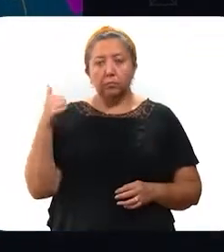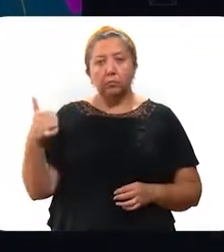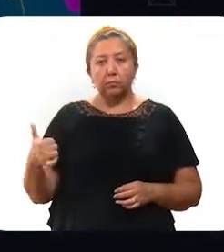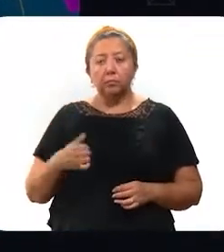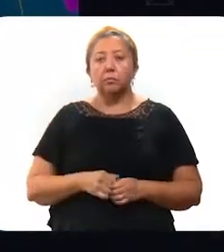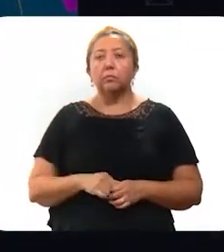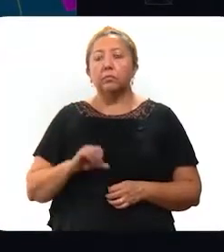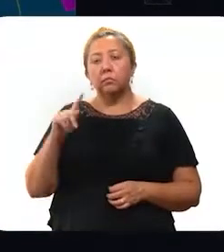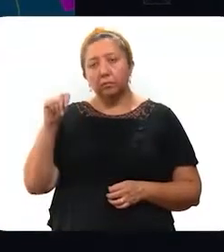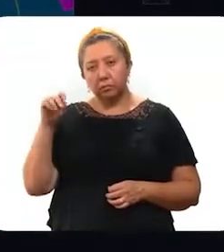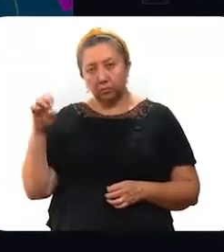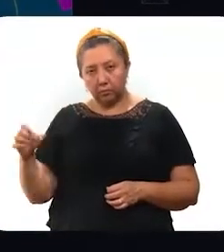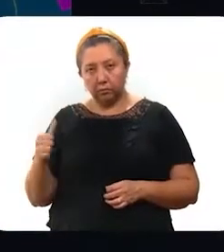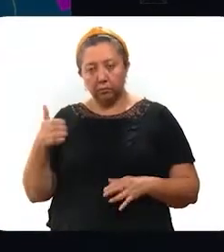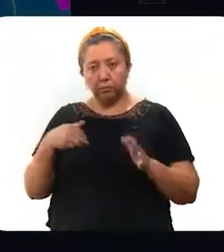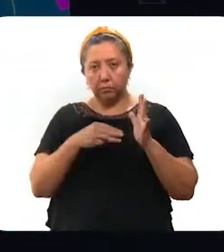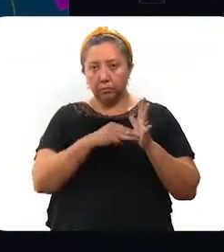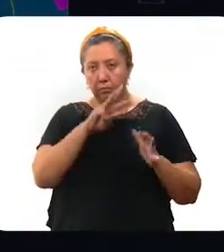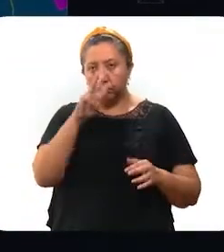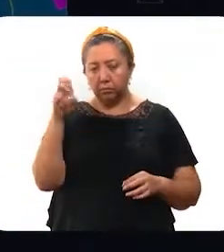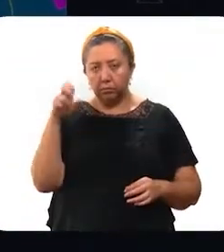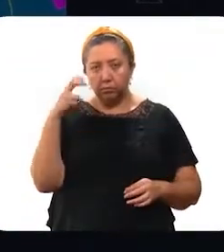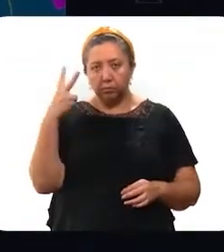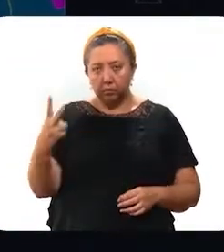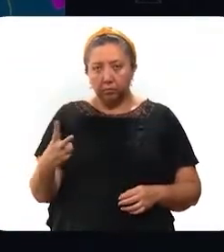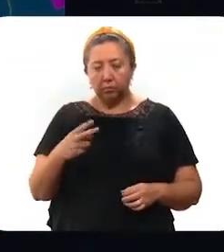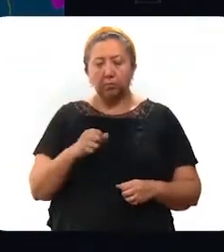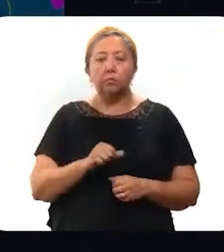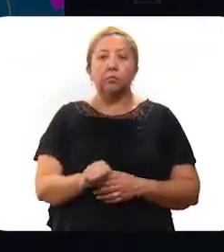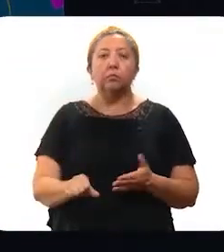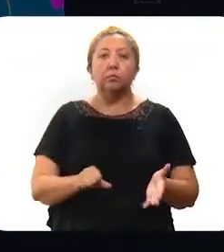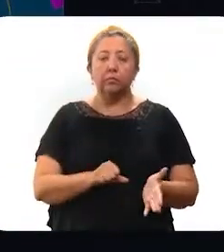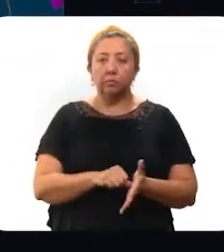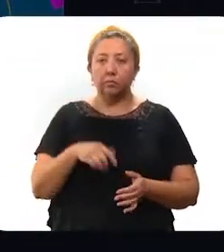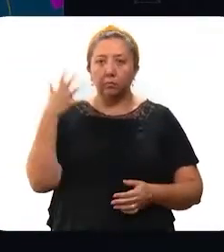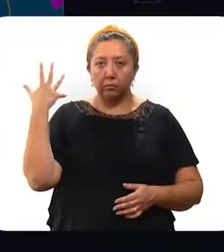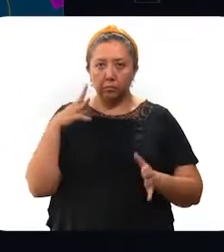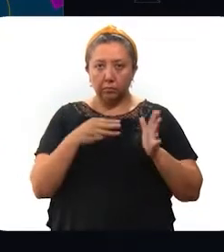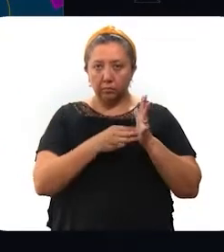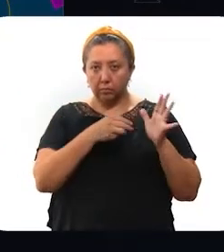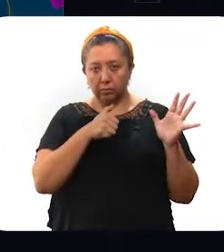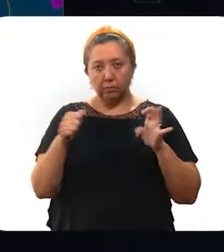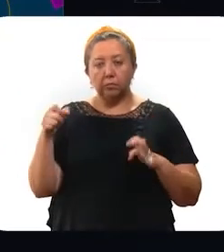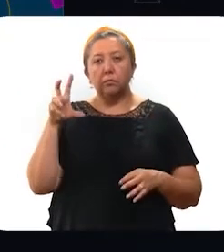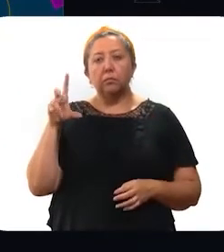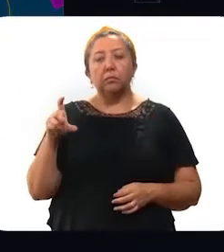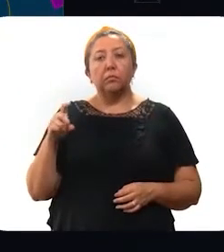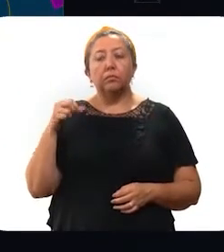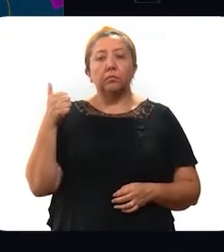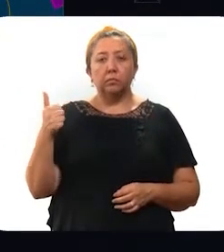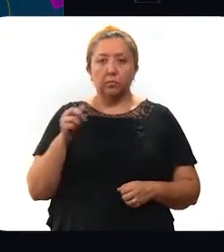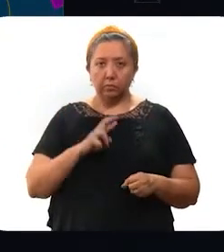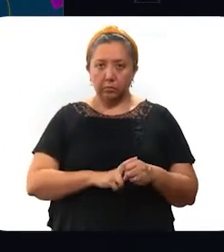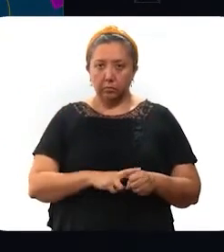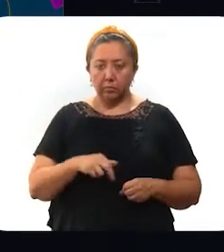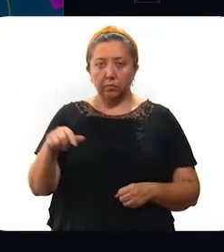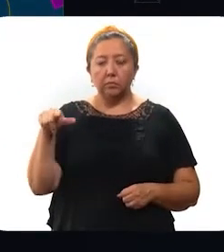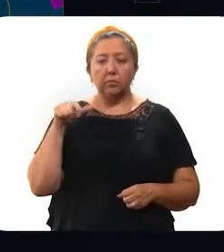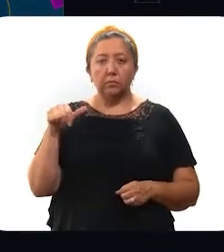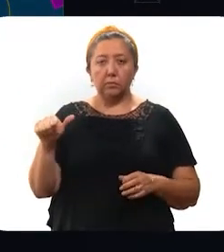16.246 en la zona oriente, 6.302 en la zona centro, 10.636 en la zona sur